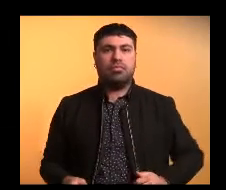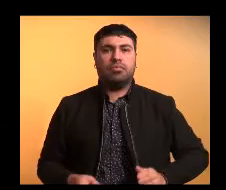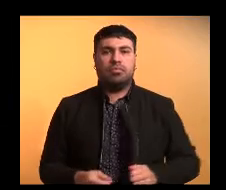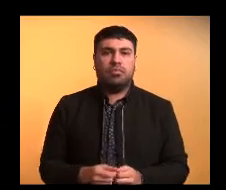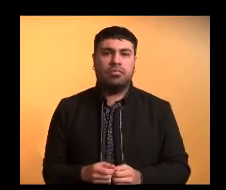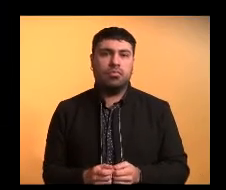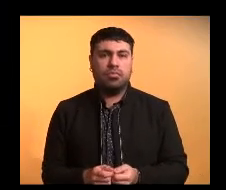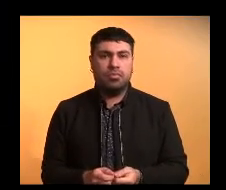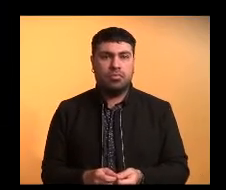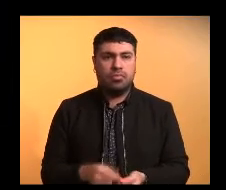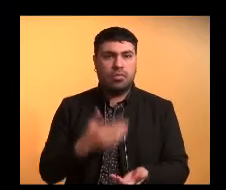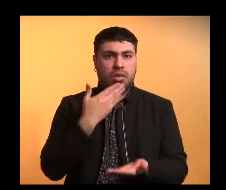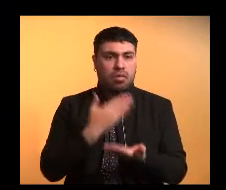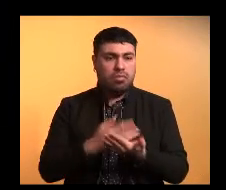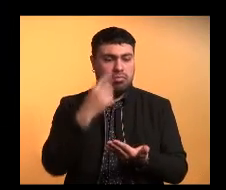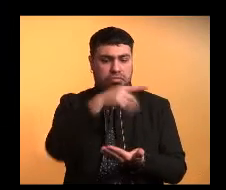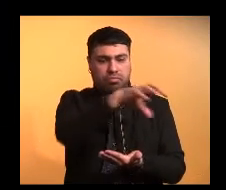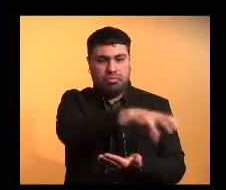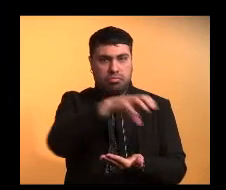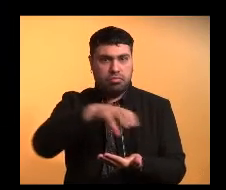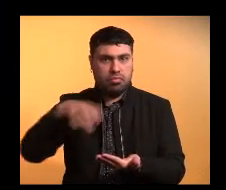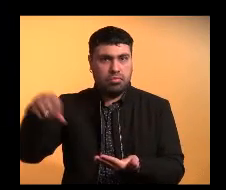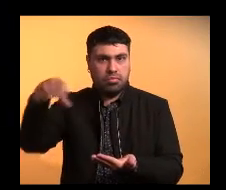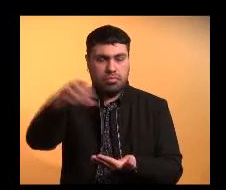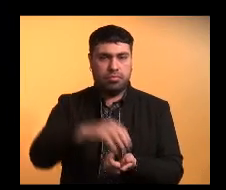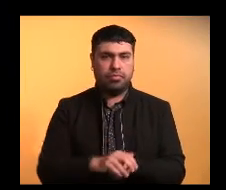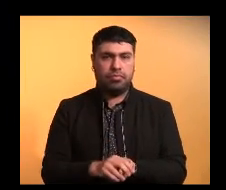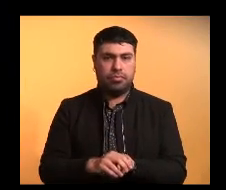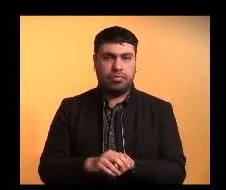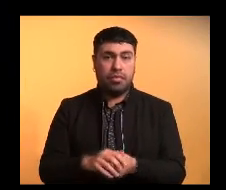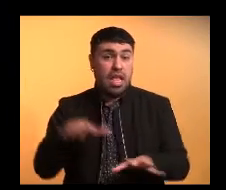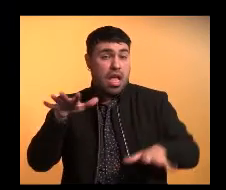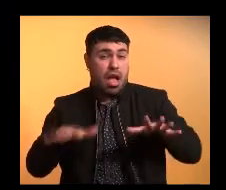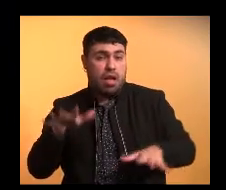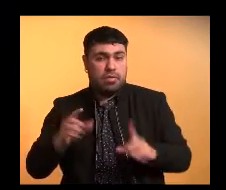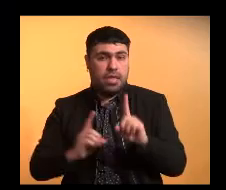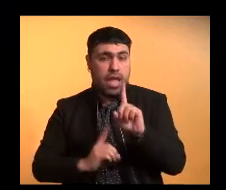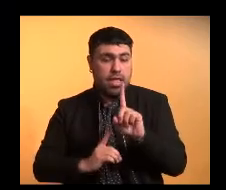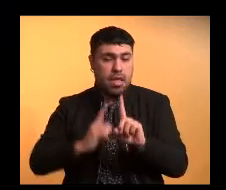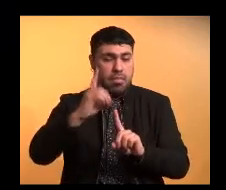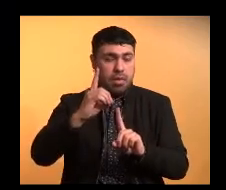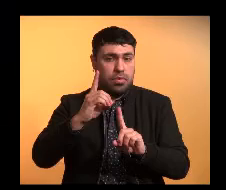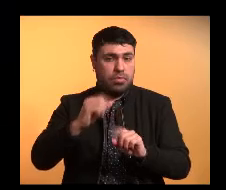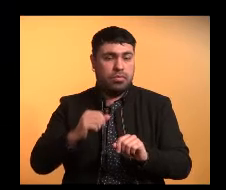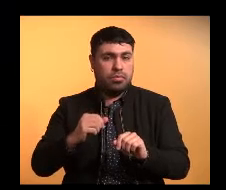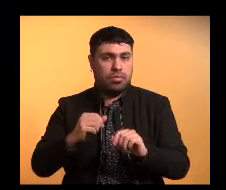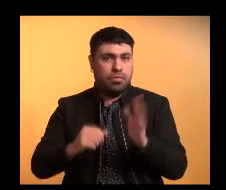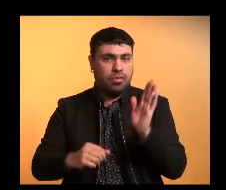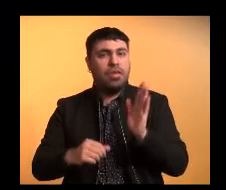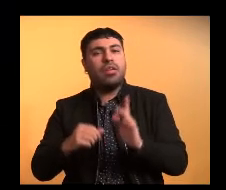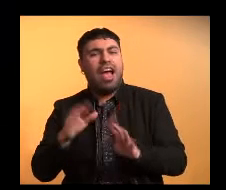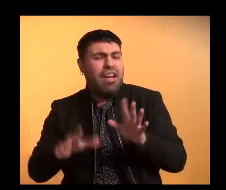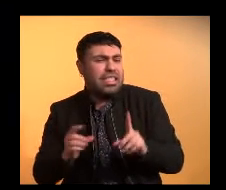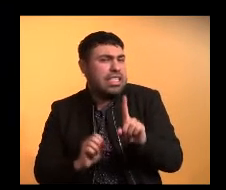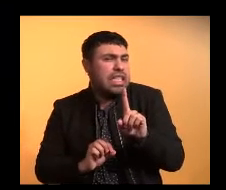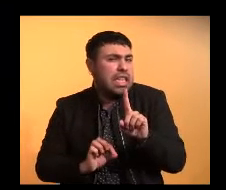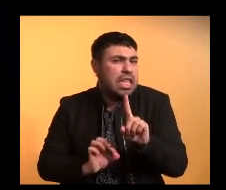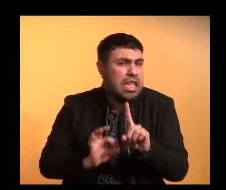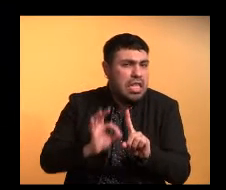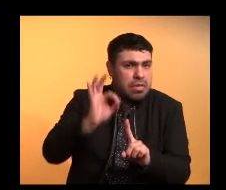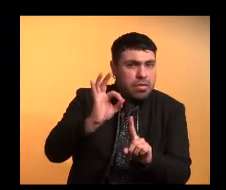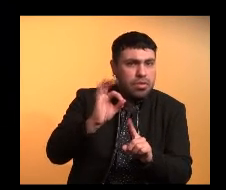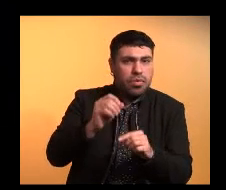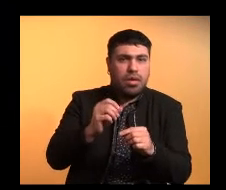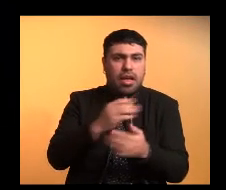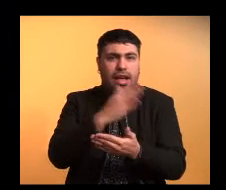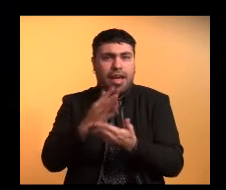intermareal, y en algunas pozas la temperatura puede llegar hasta 12 grados sobre cero. Entonces es una temperatura bastante alta